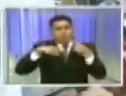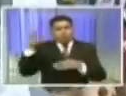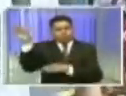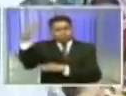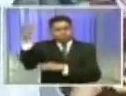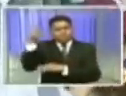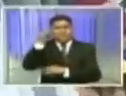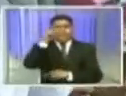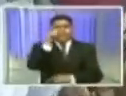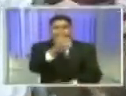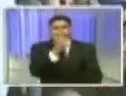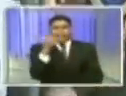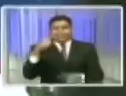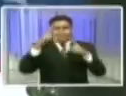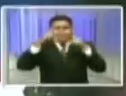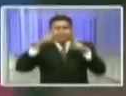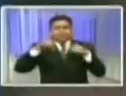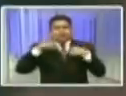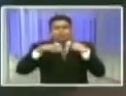Esa es la bandera nuestra